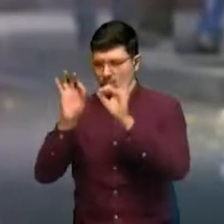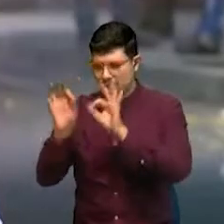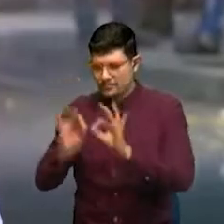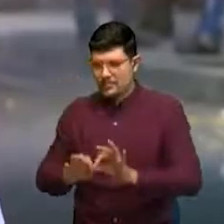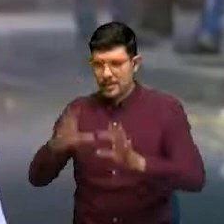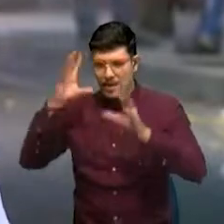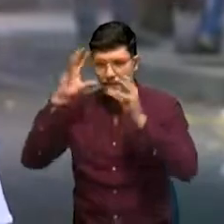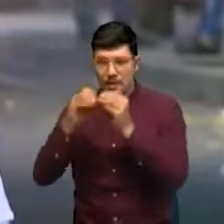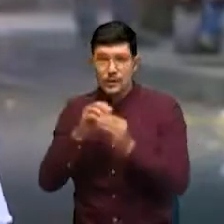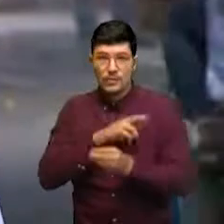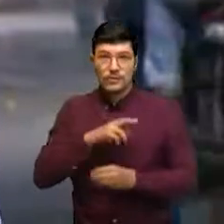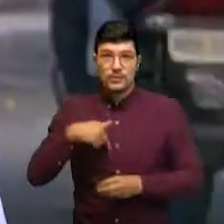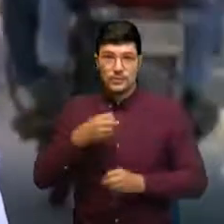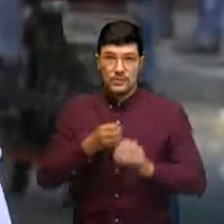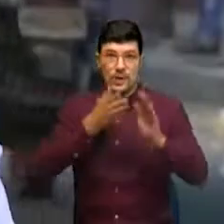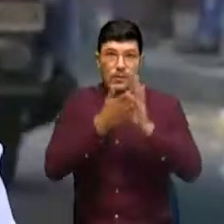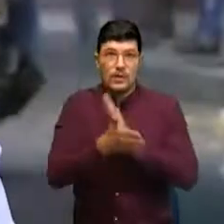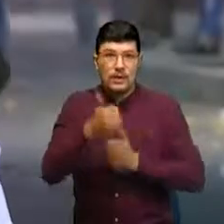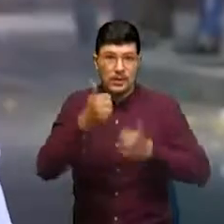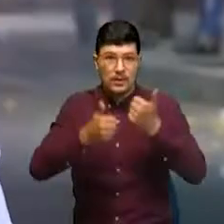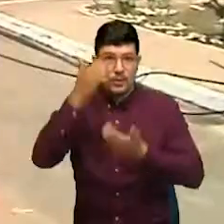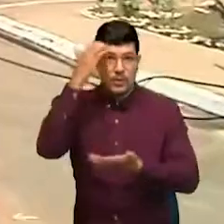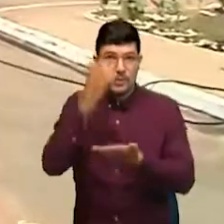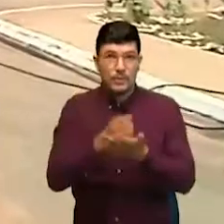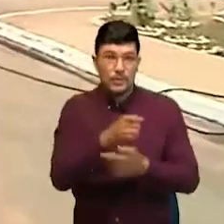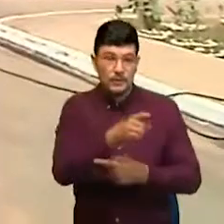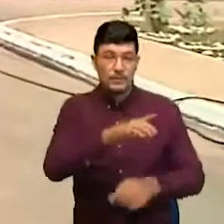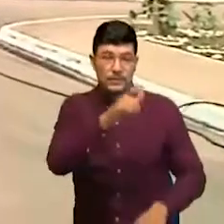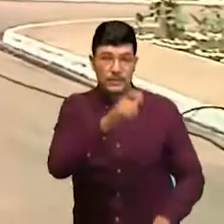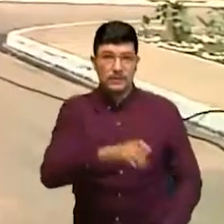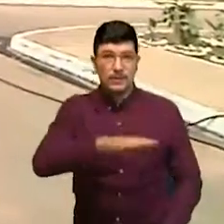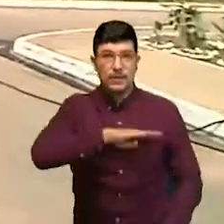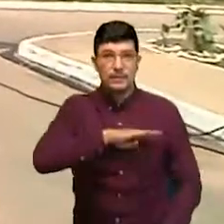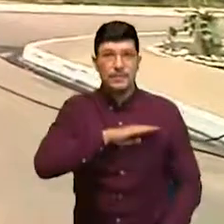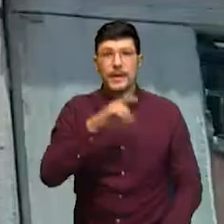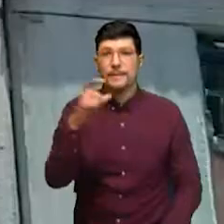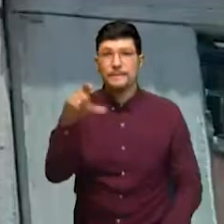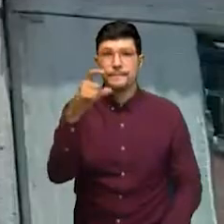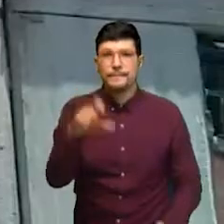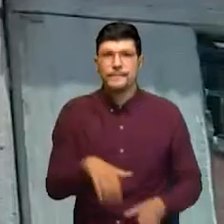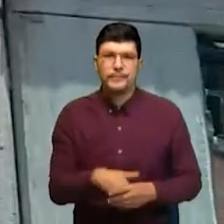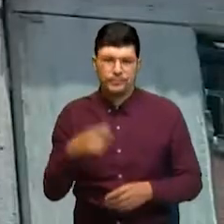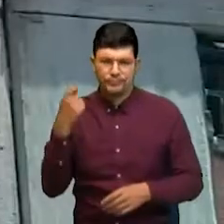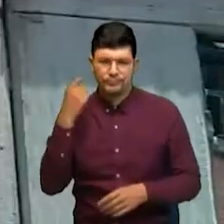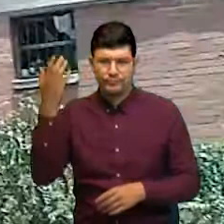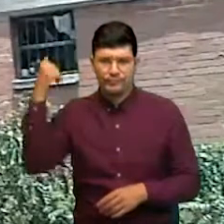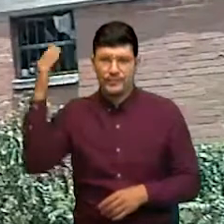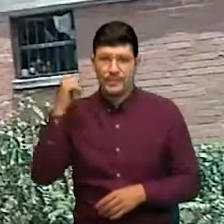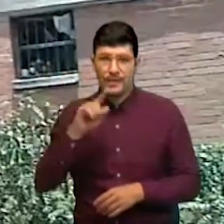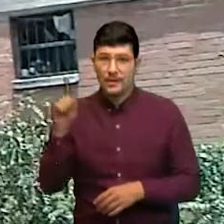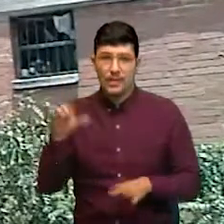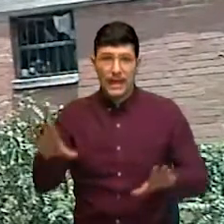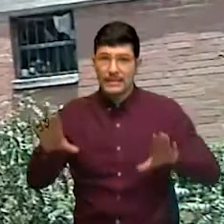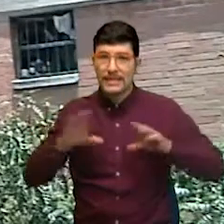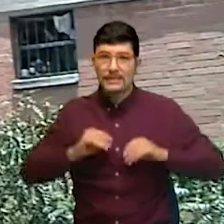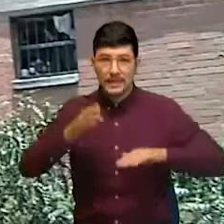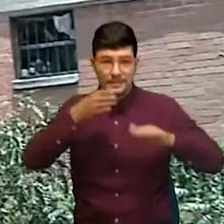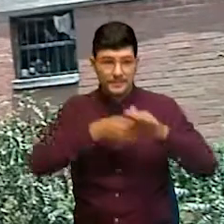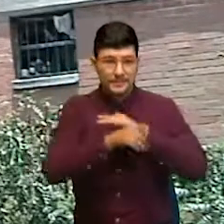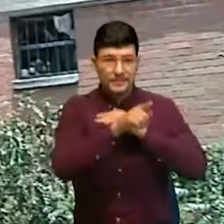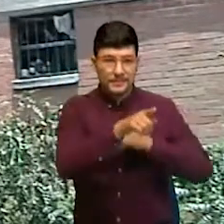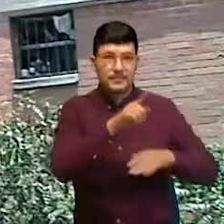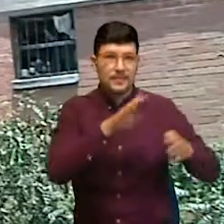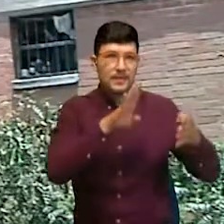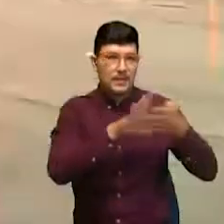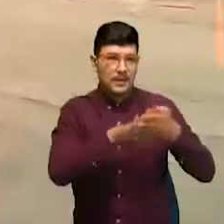aquí les contamos que dijo el alcalde de cúcuta en los últimos días no se estaban recibiendo los internos como se había acordado con el